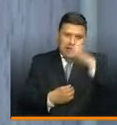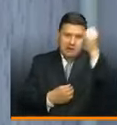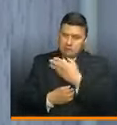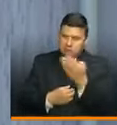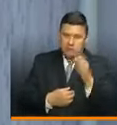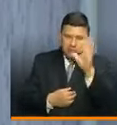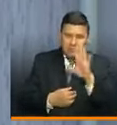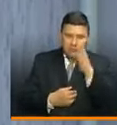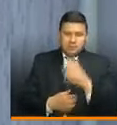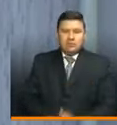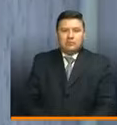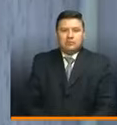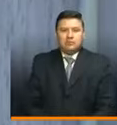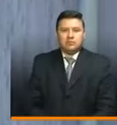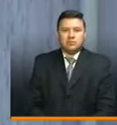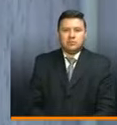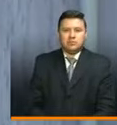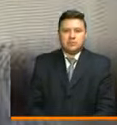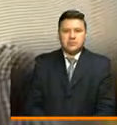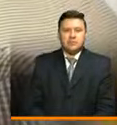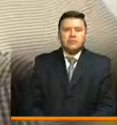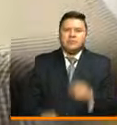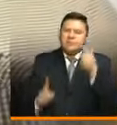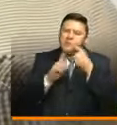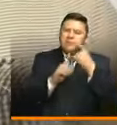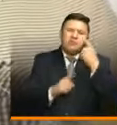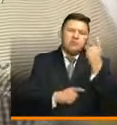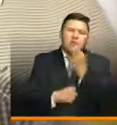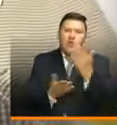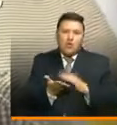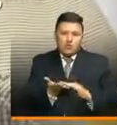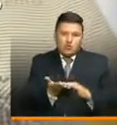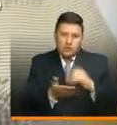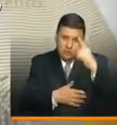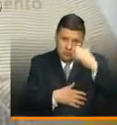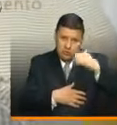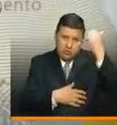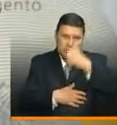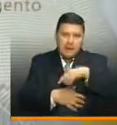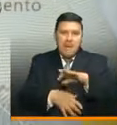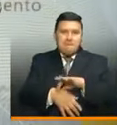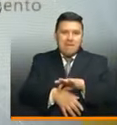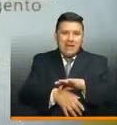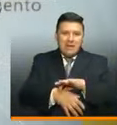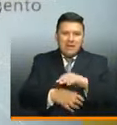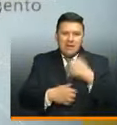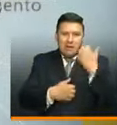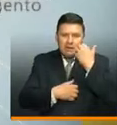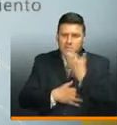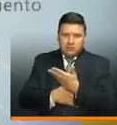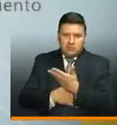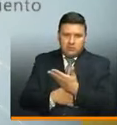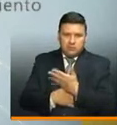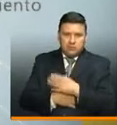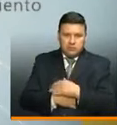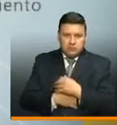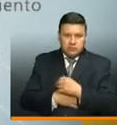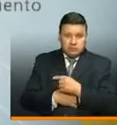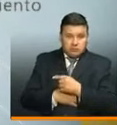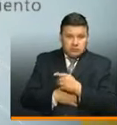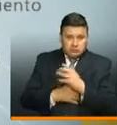Adelante con el video. Lo que buscamos es dar una solución profesional para nuestros médicos y enfermeras. Y si